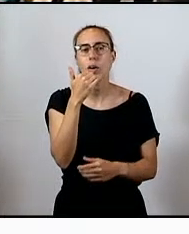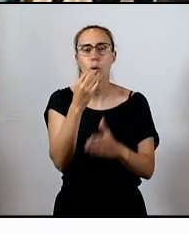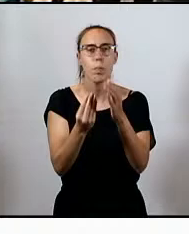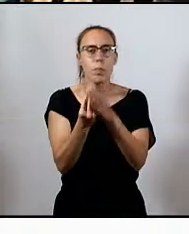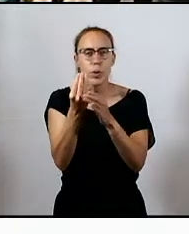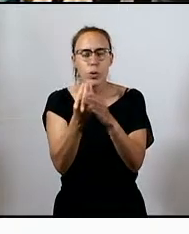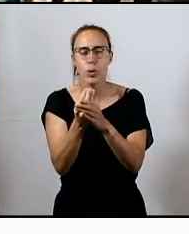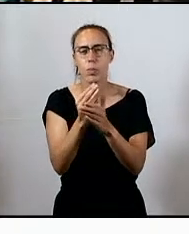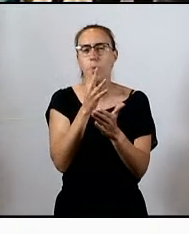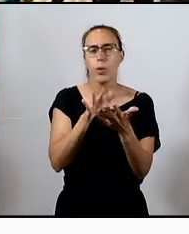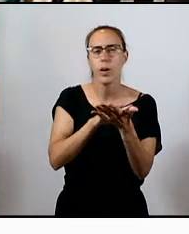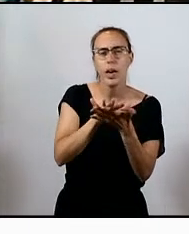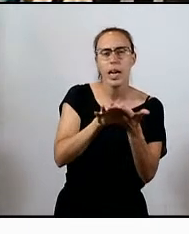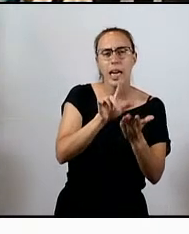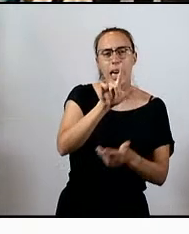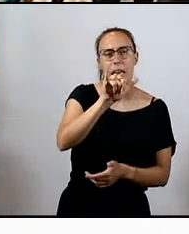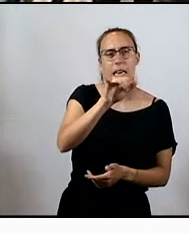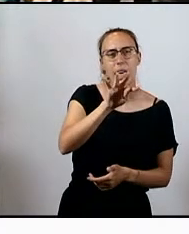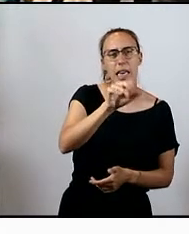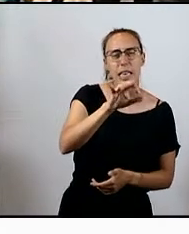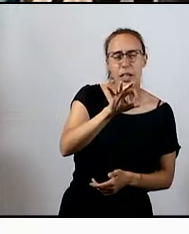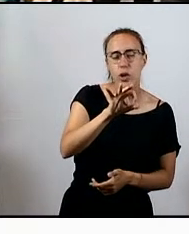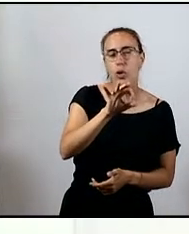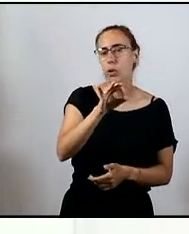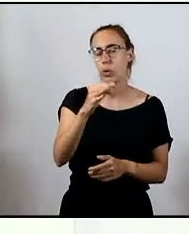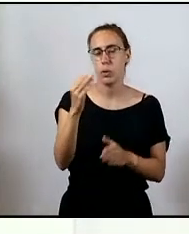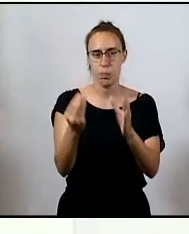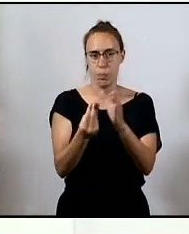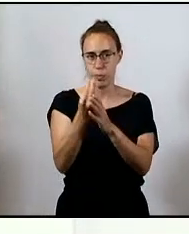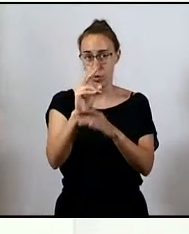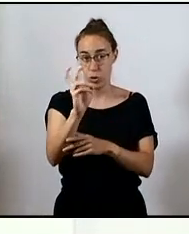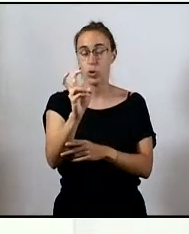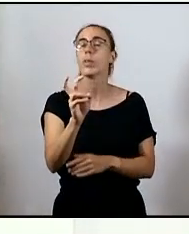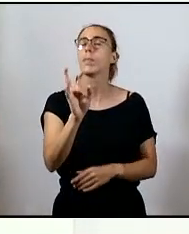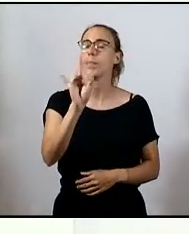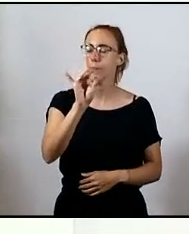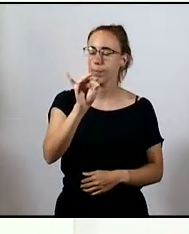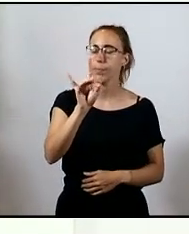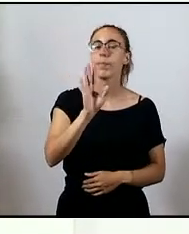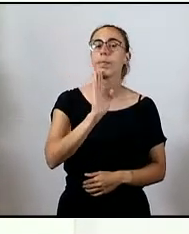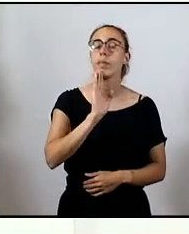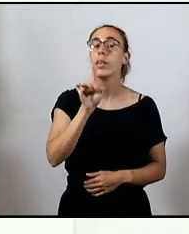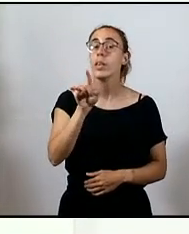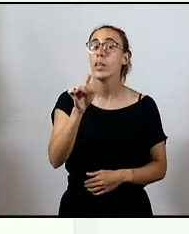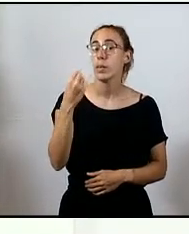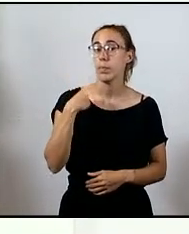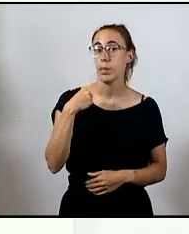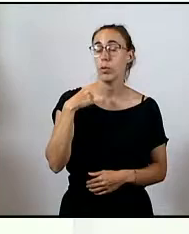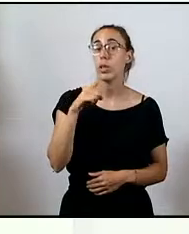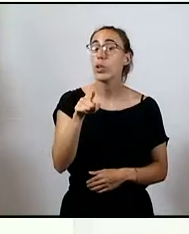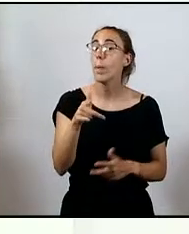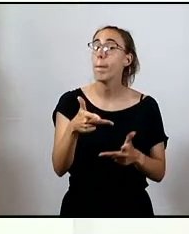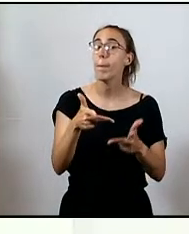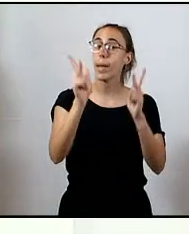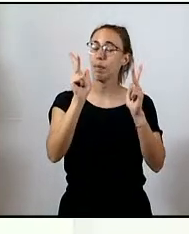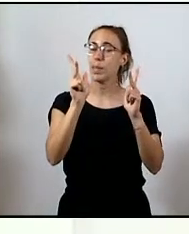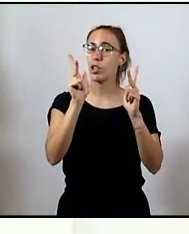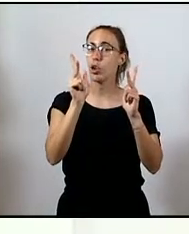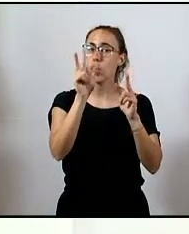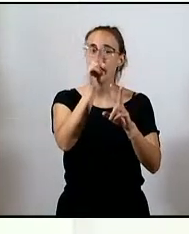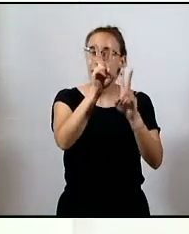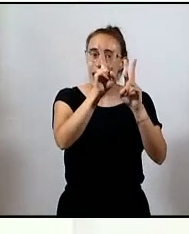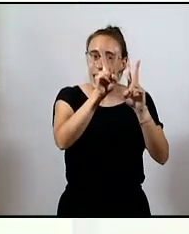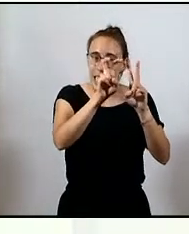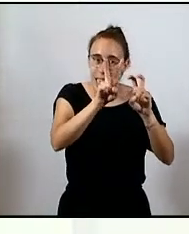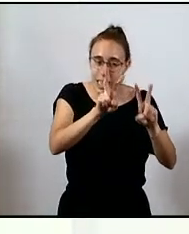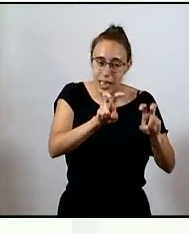litio, de materias raras, en fin. Bueno, son, como bien ha dicho usted, son permisos de exploración. Ahora tienen que explorar y ver